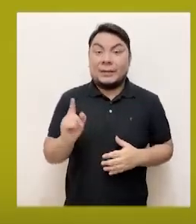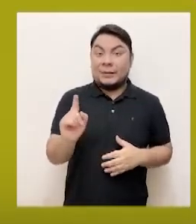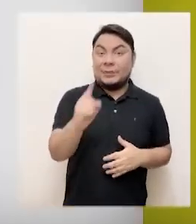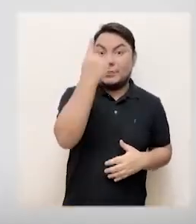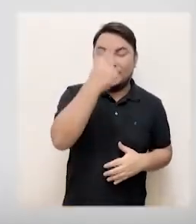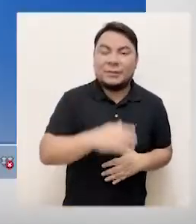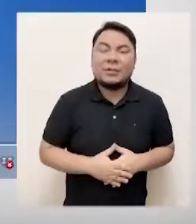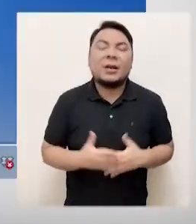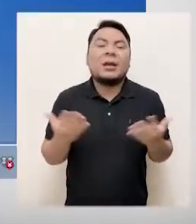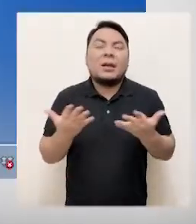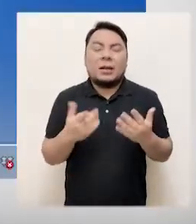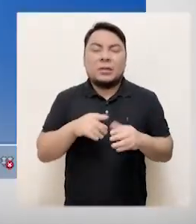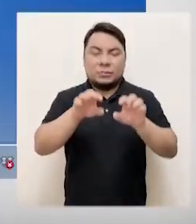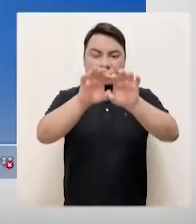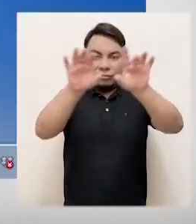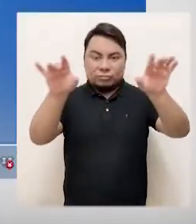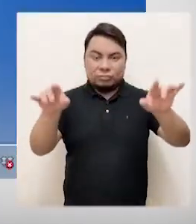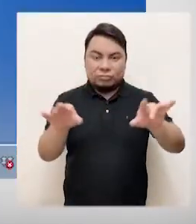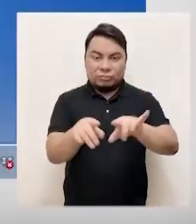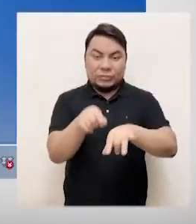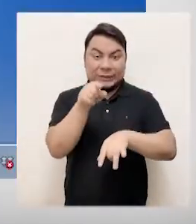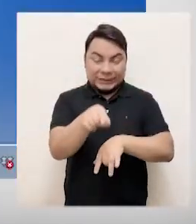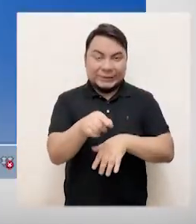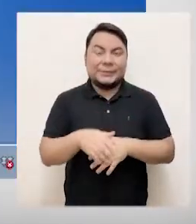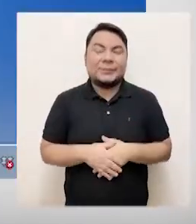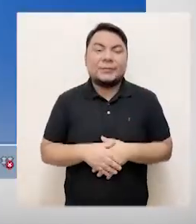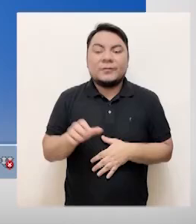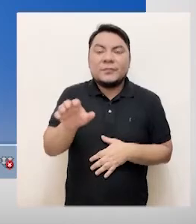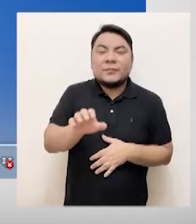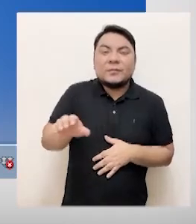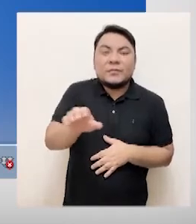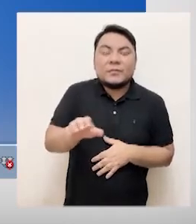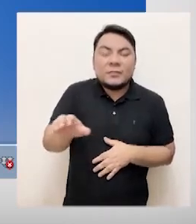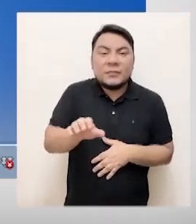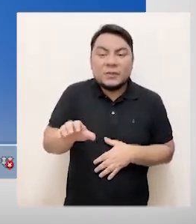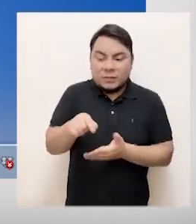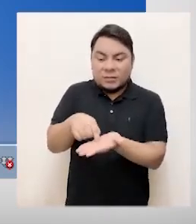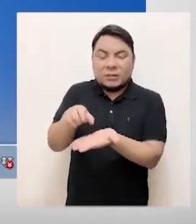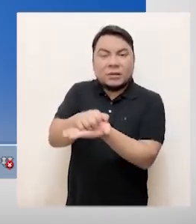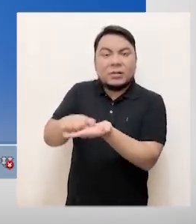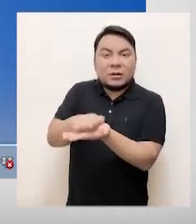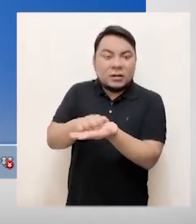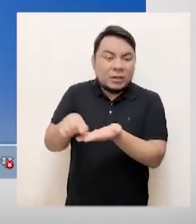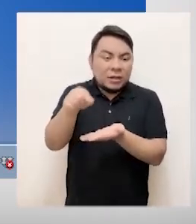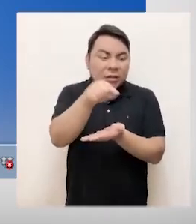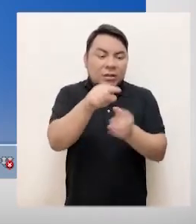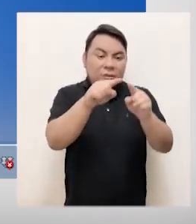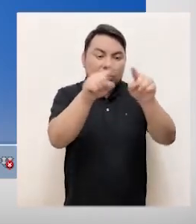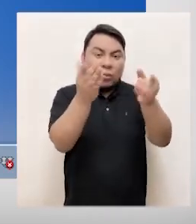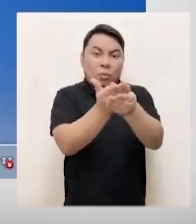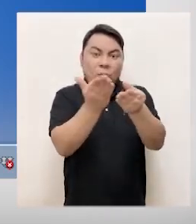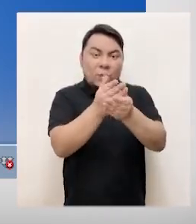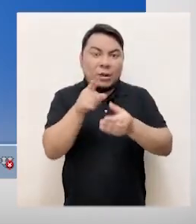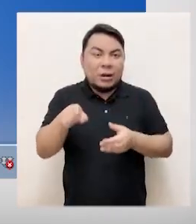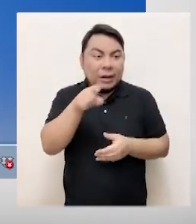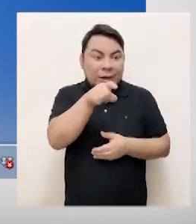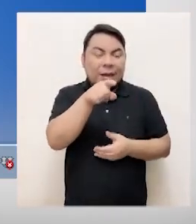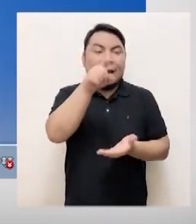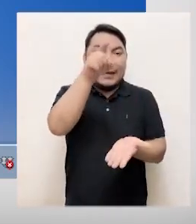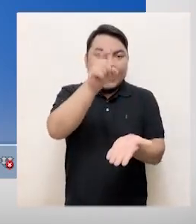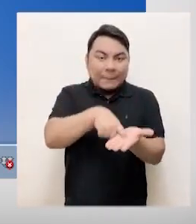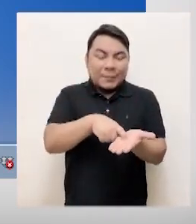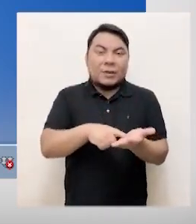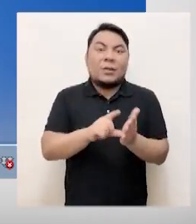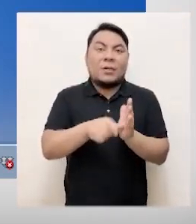punto. Primero, diríjase al escritorio de Windows. Ubique el puntero del mouse sobre el archivo que desea